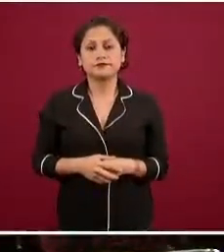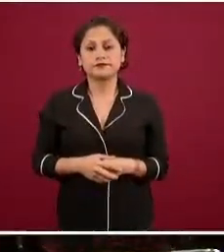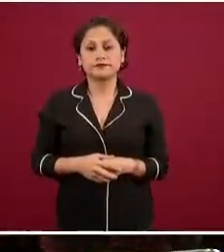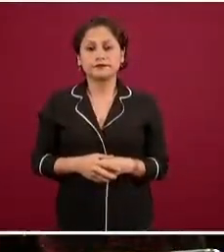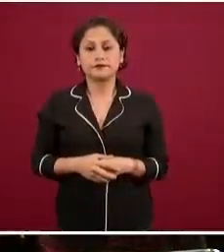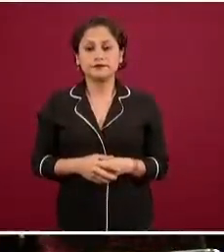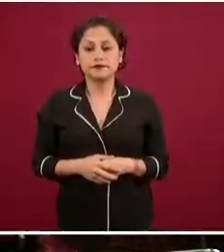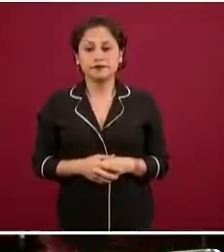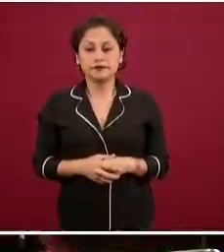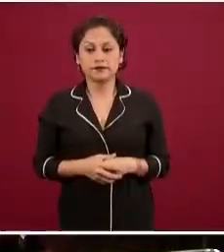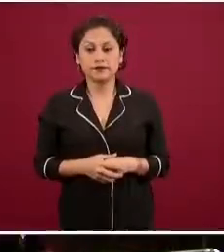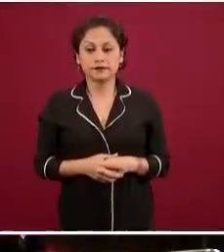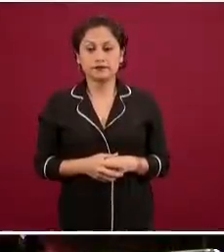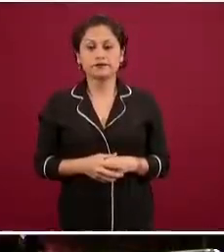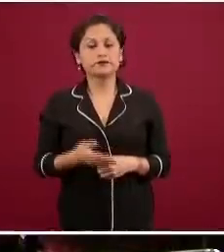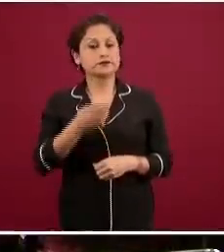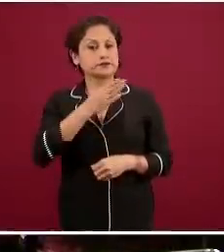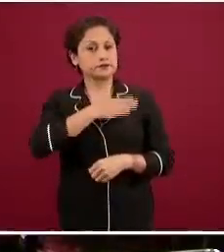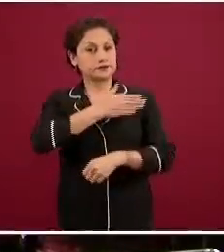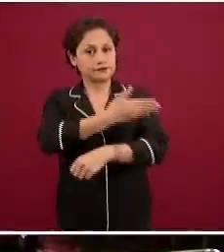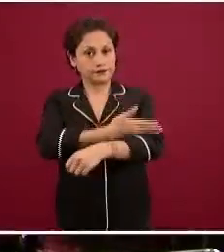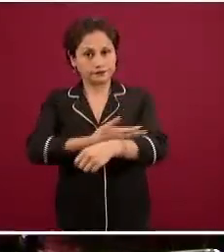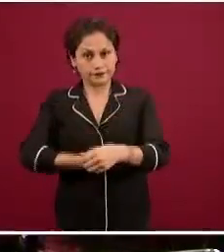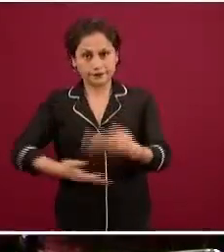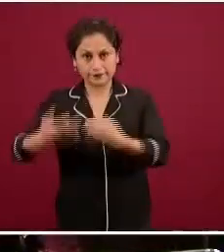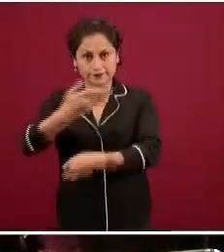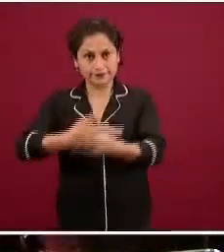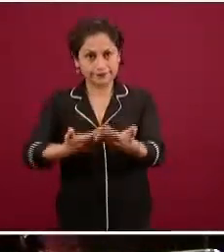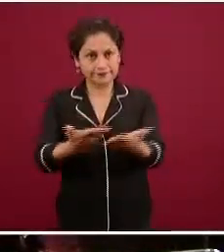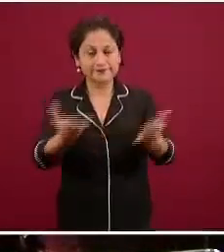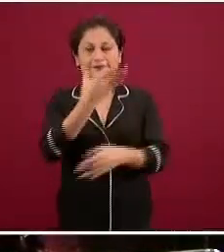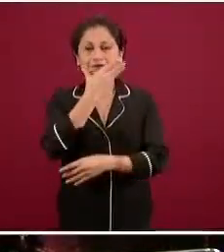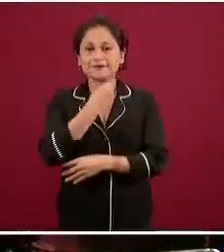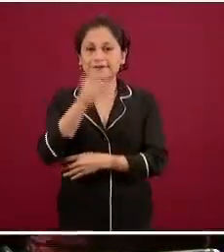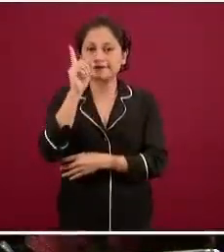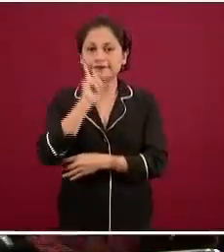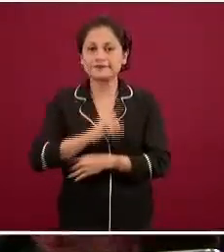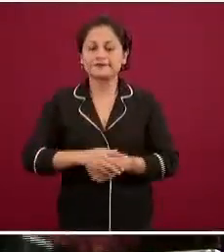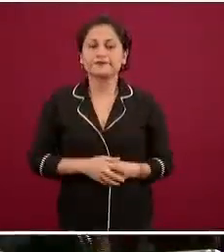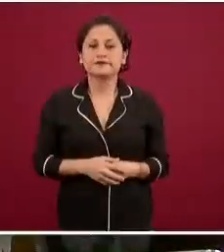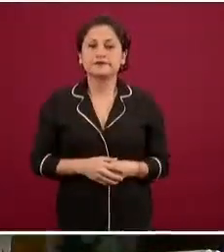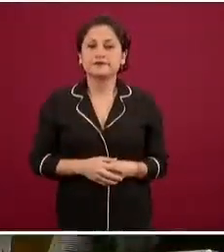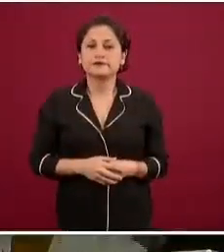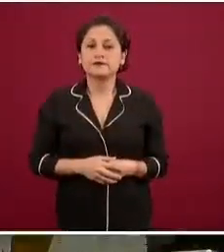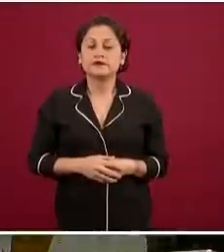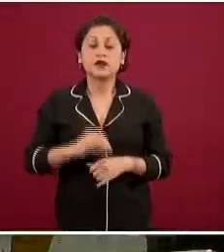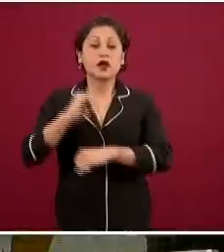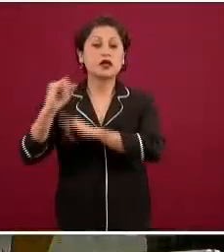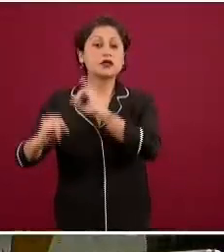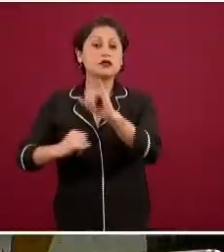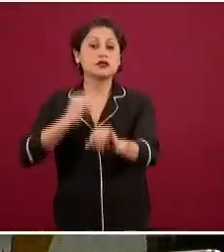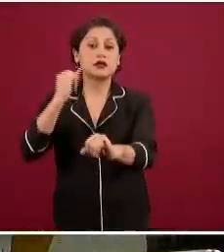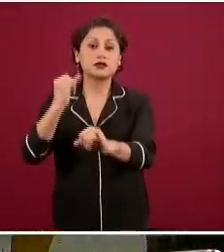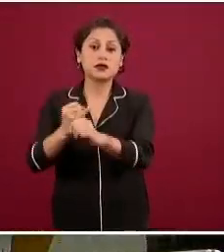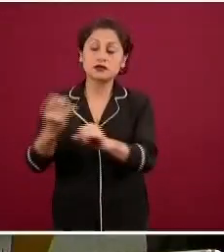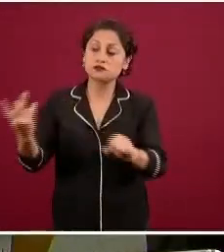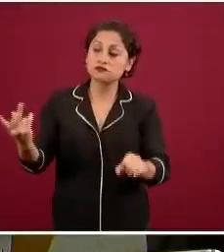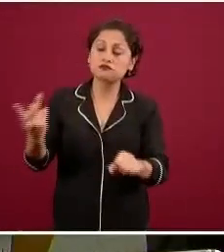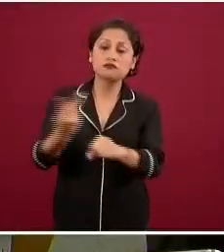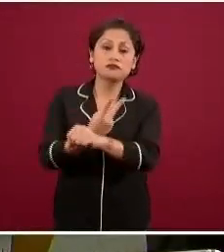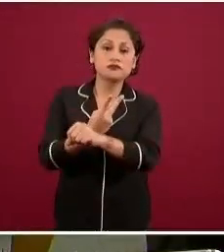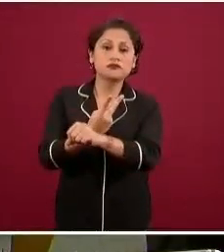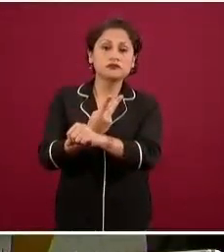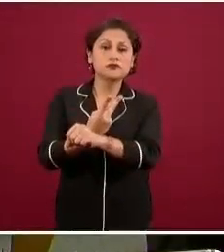Bueno. Buenas tardes a todas y todos. Nuestro panorama internacional, enfocamos